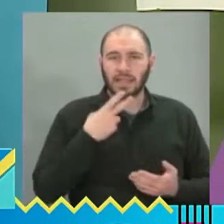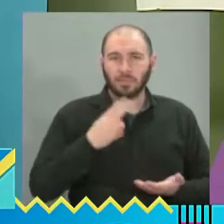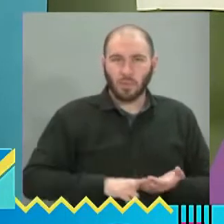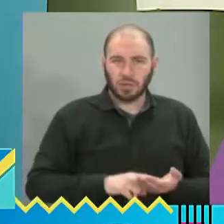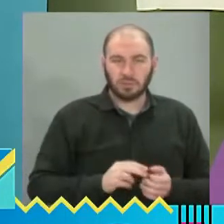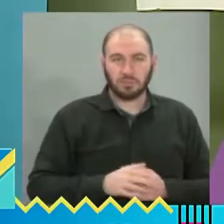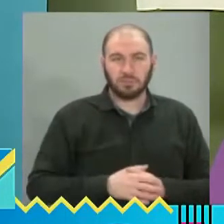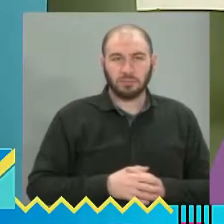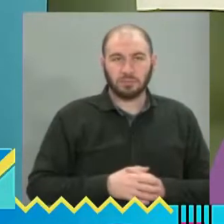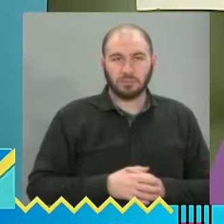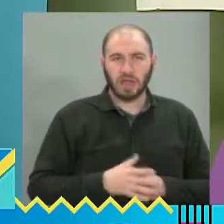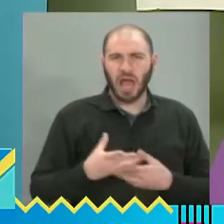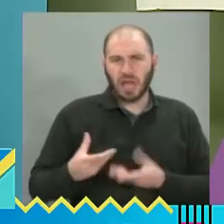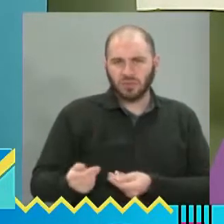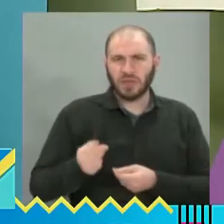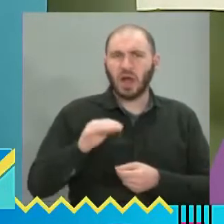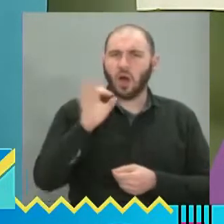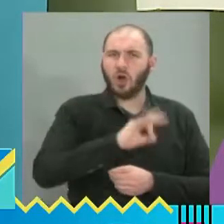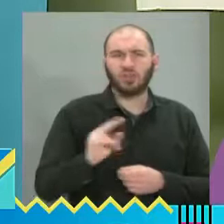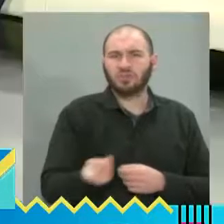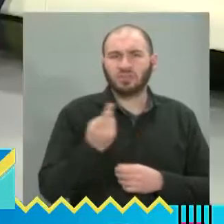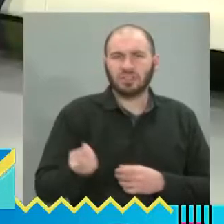impositiva sirve o no sirve?